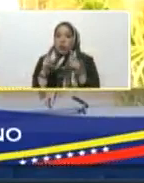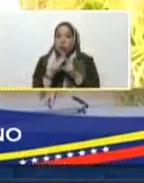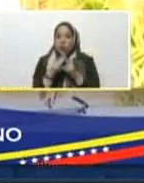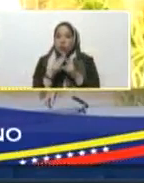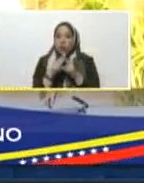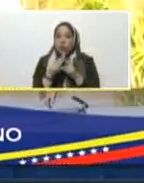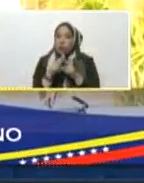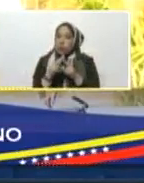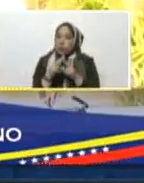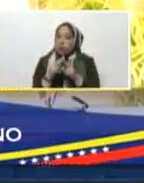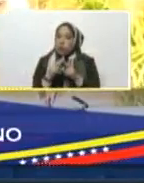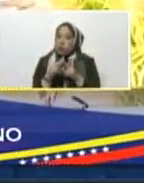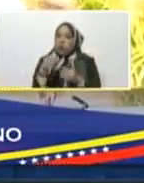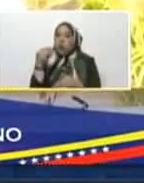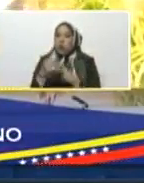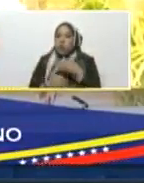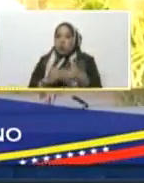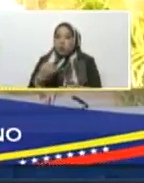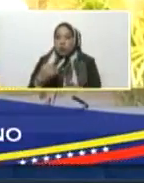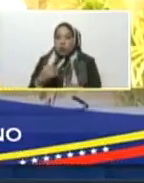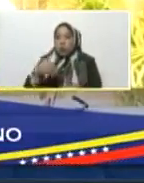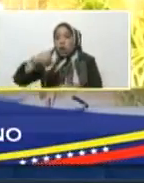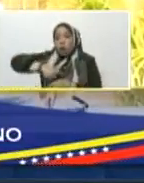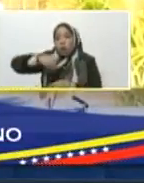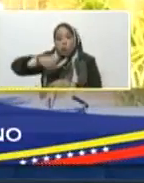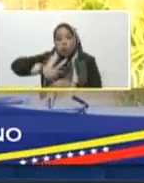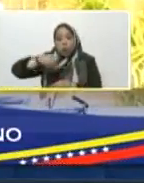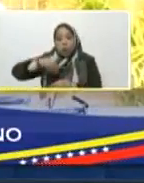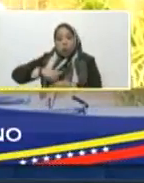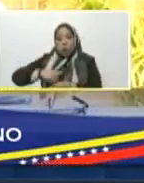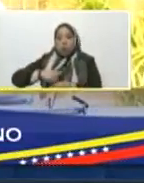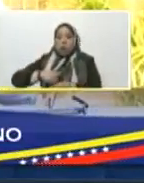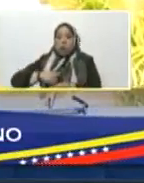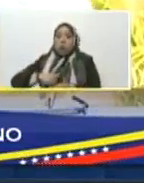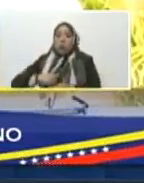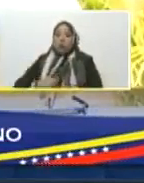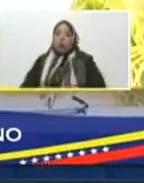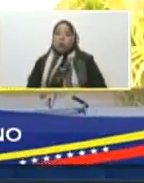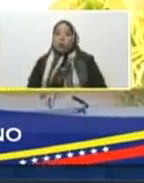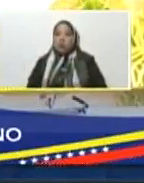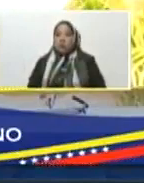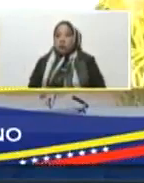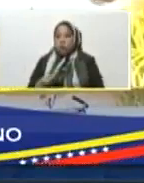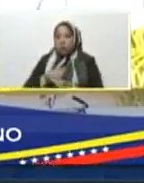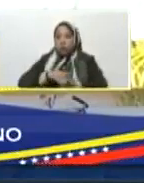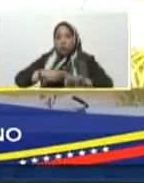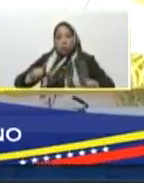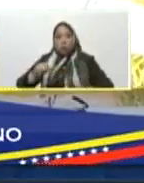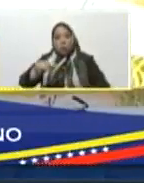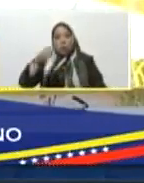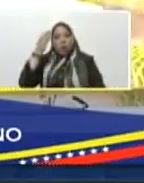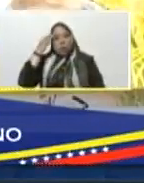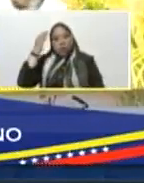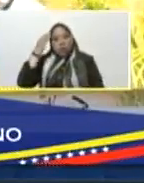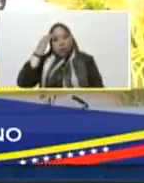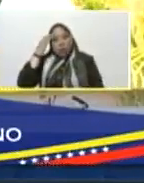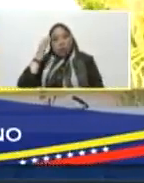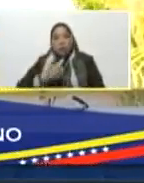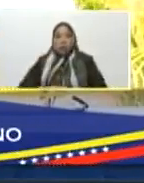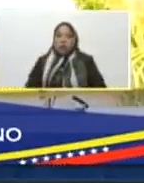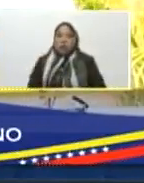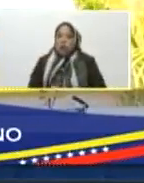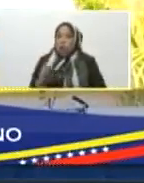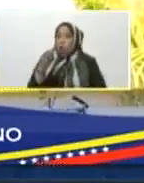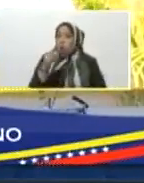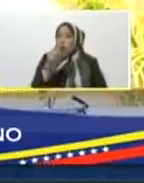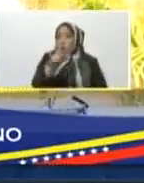1x10 que utilizamos en las elecciones para ganar. Pero esto va mucho más allá del partido, mucho más